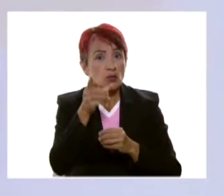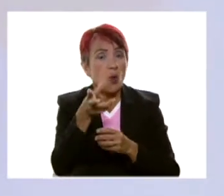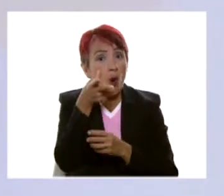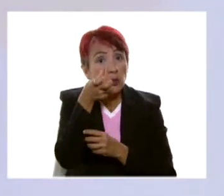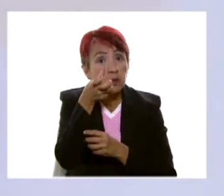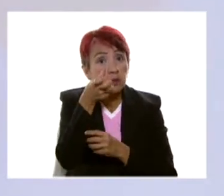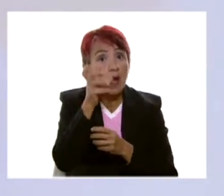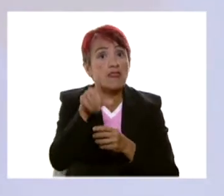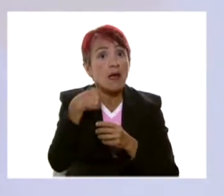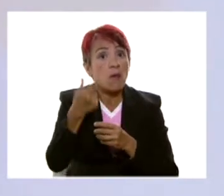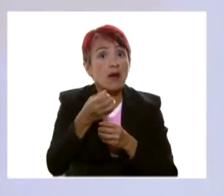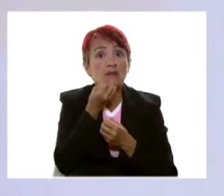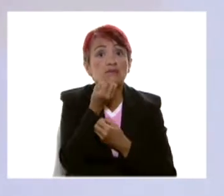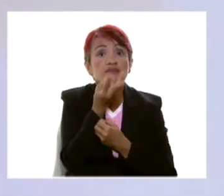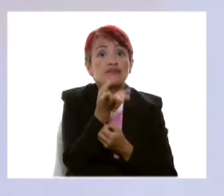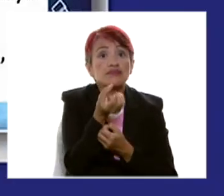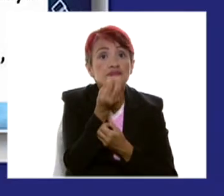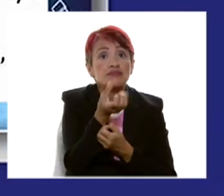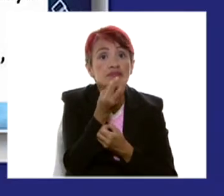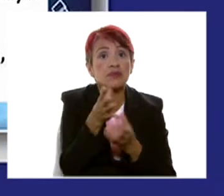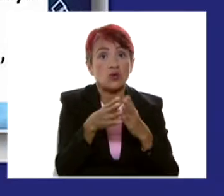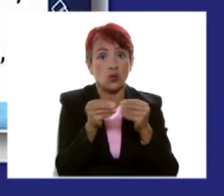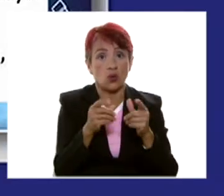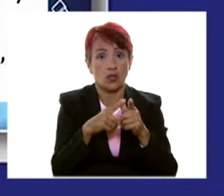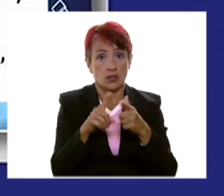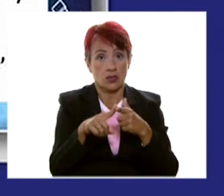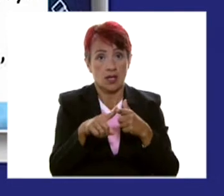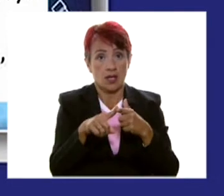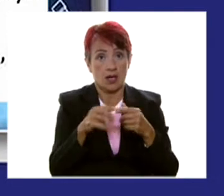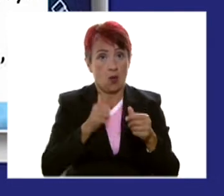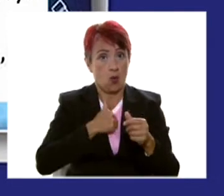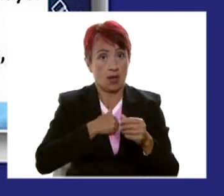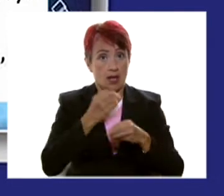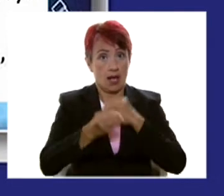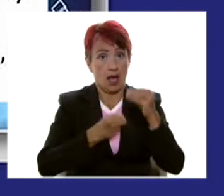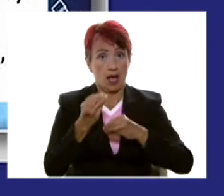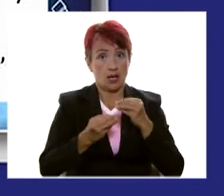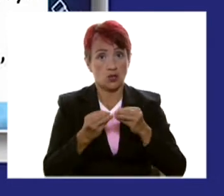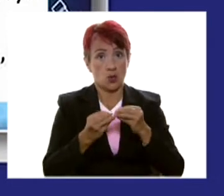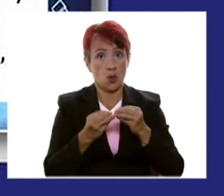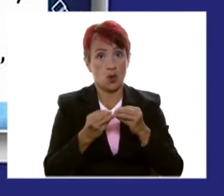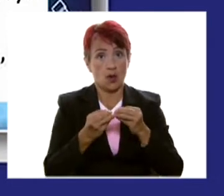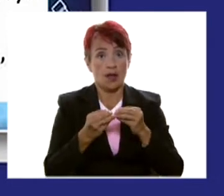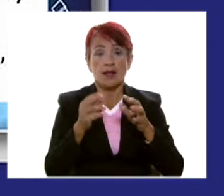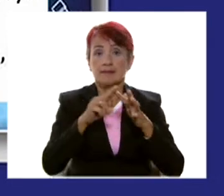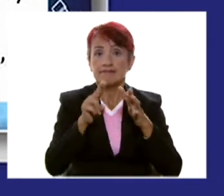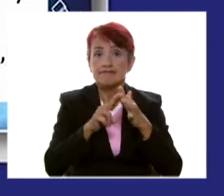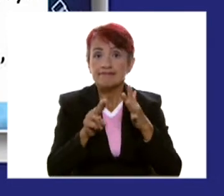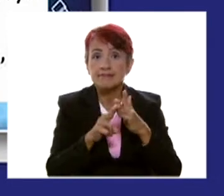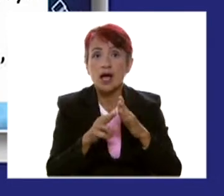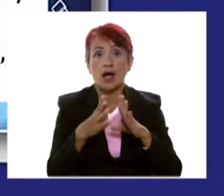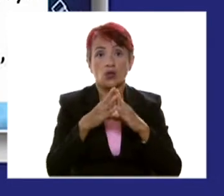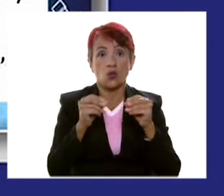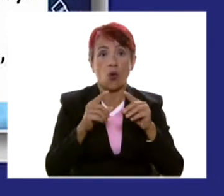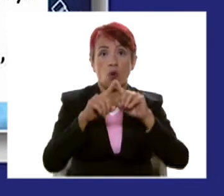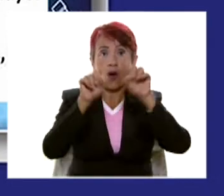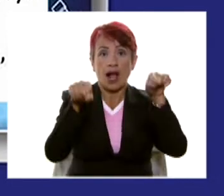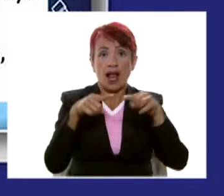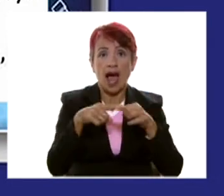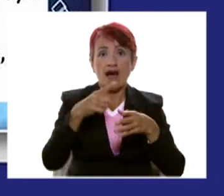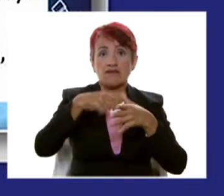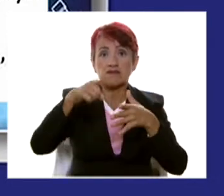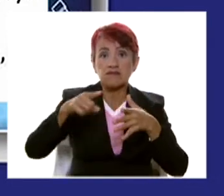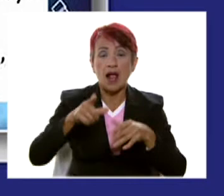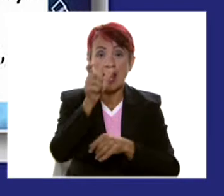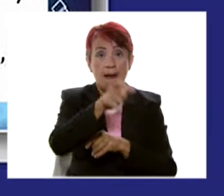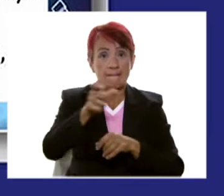otra característica muy importante a la hora de emitir cualquier tipo de hecho u opinión es que los datos, cifras, tablas, gráficos y las